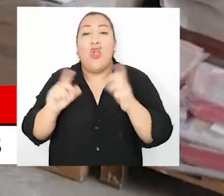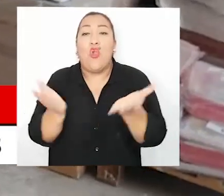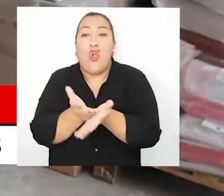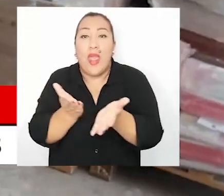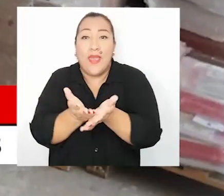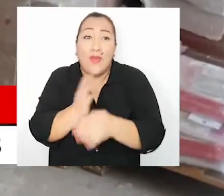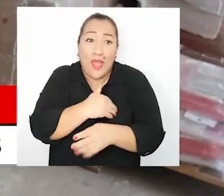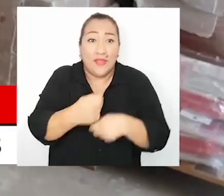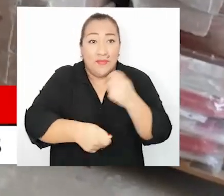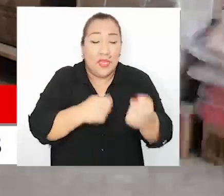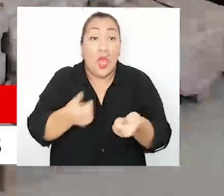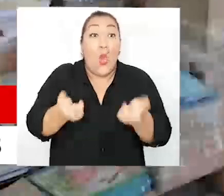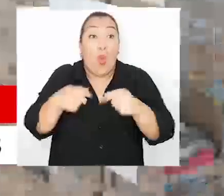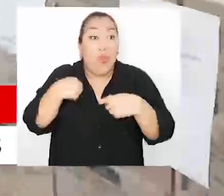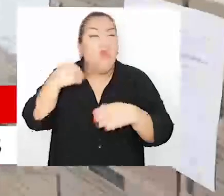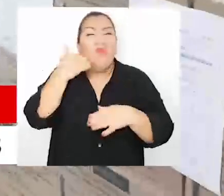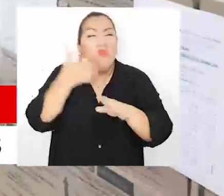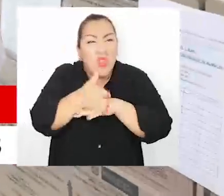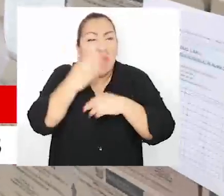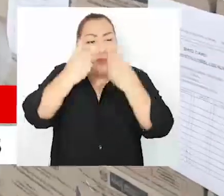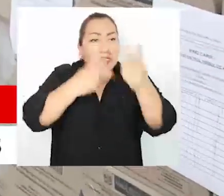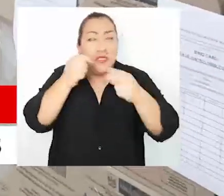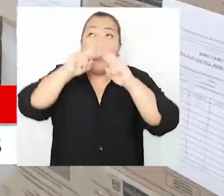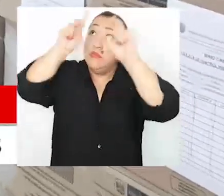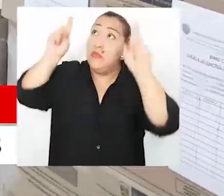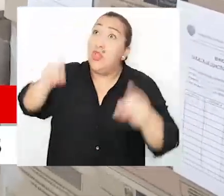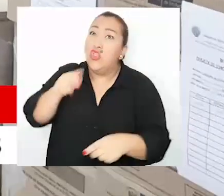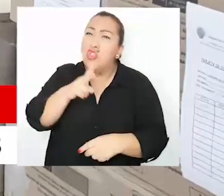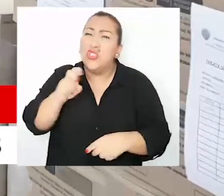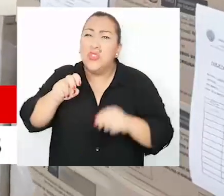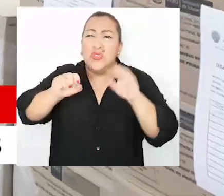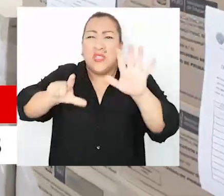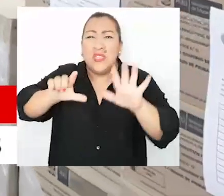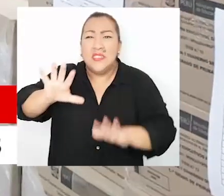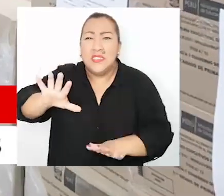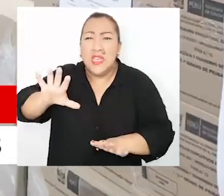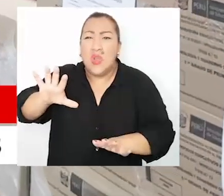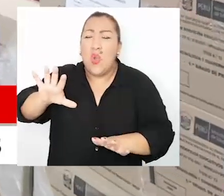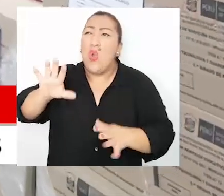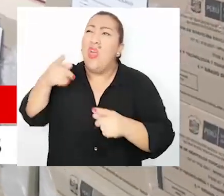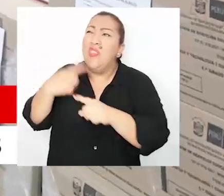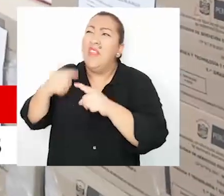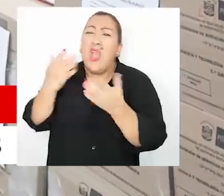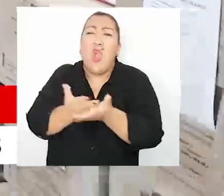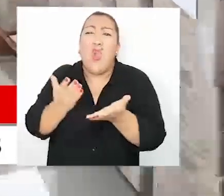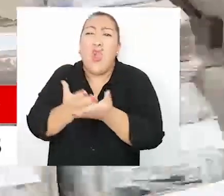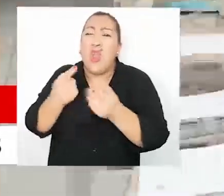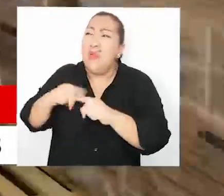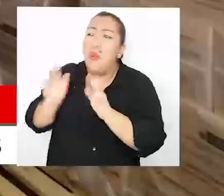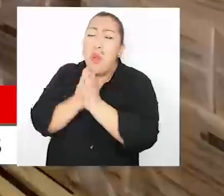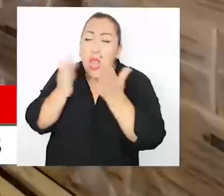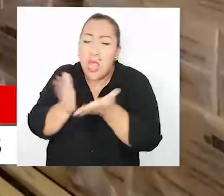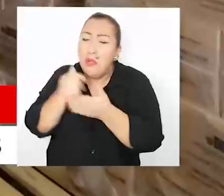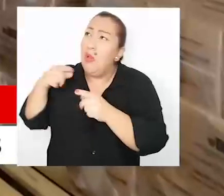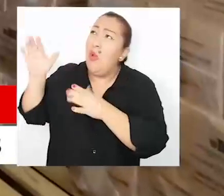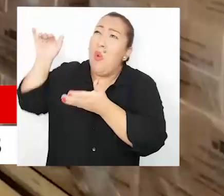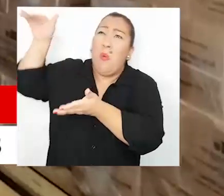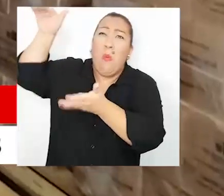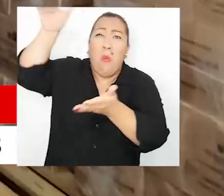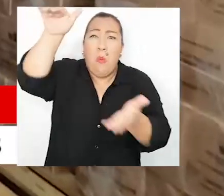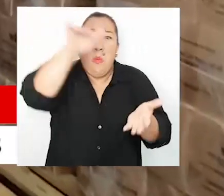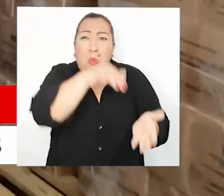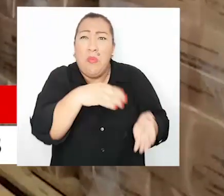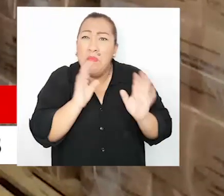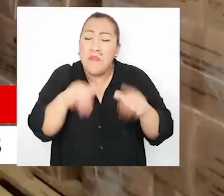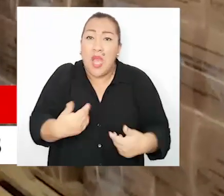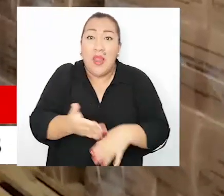material. En las visitas realizadas a los almacenes, encontramos 275 toneladas de material educativo. Desde octubre pasado,